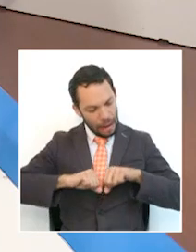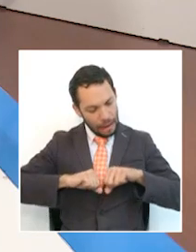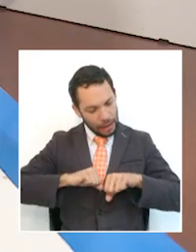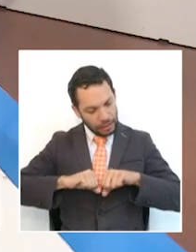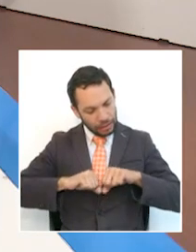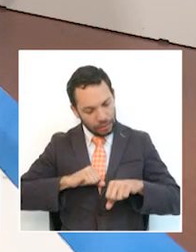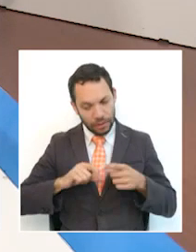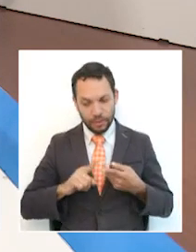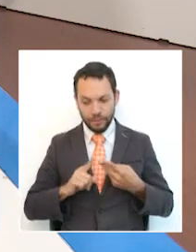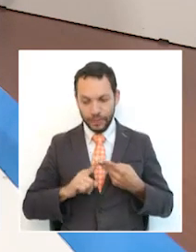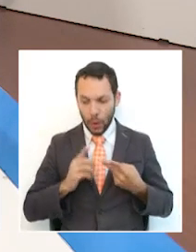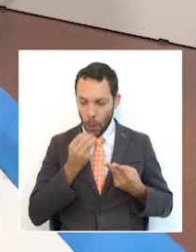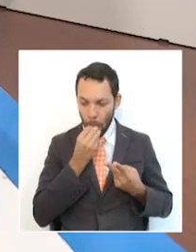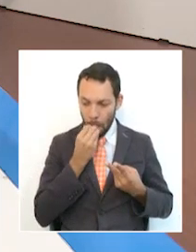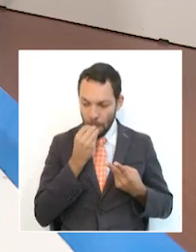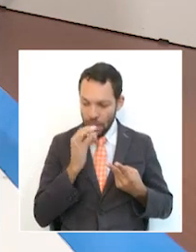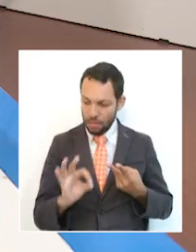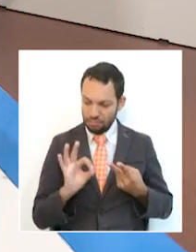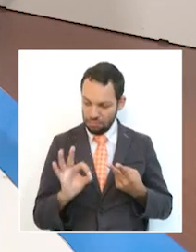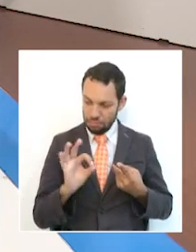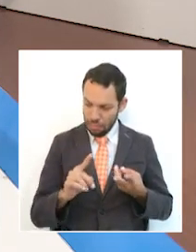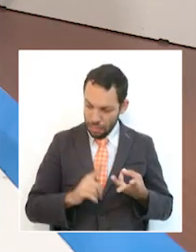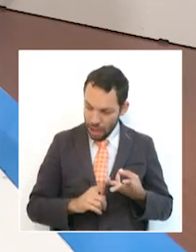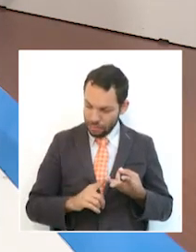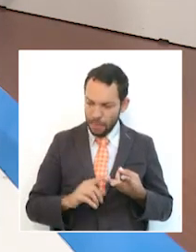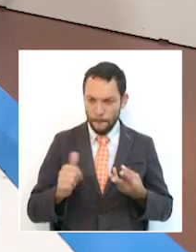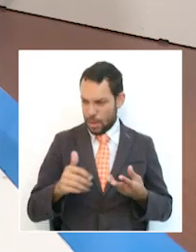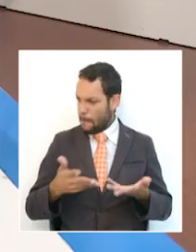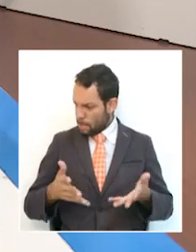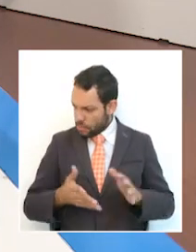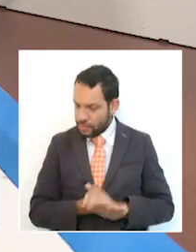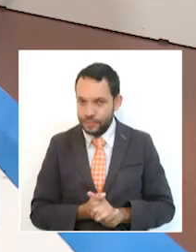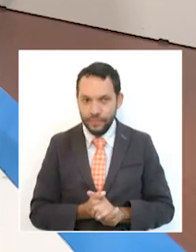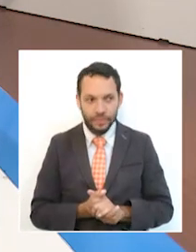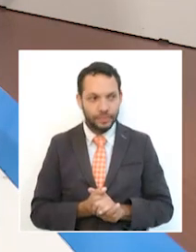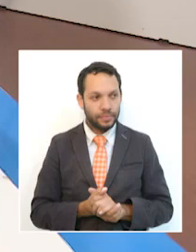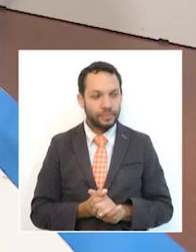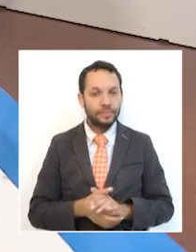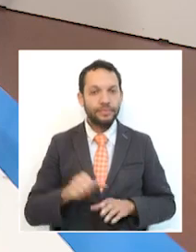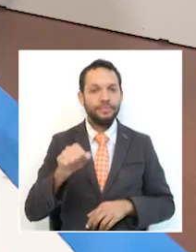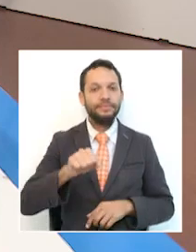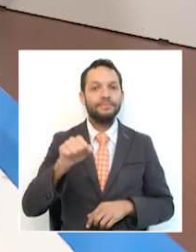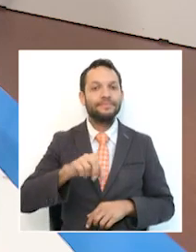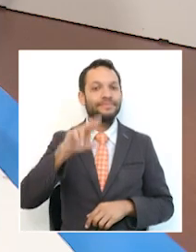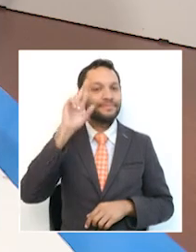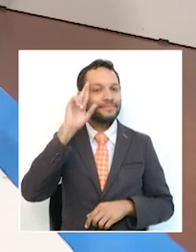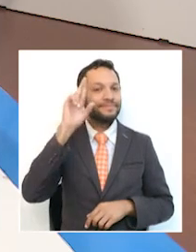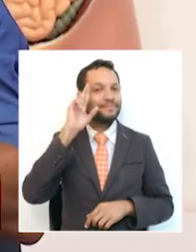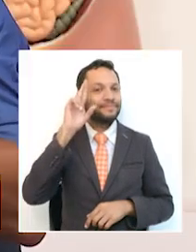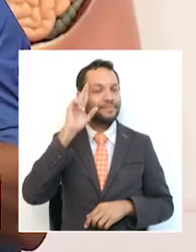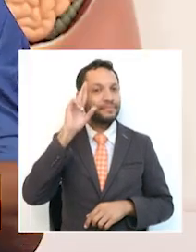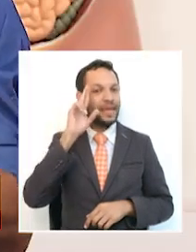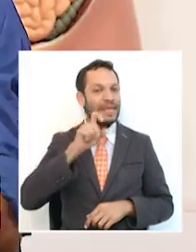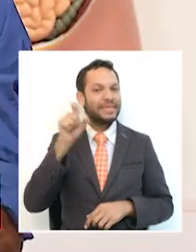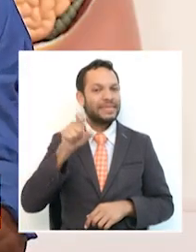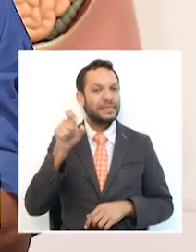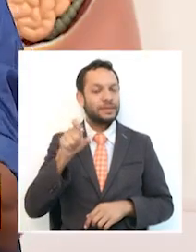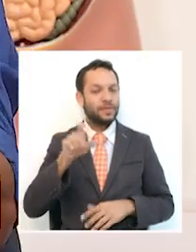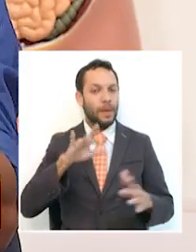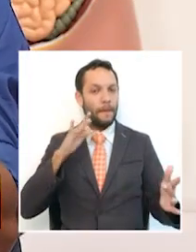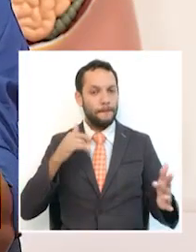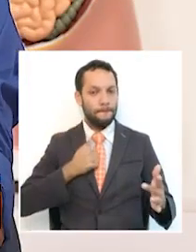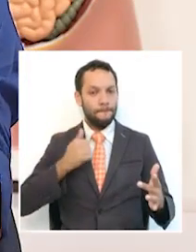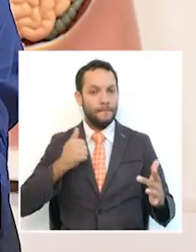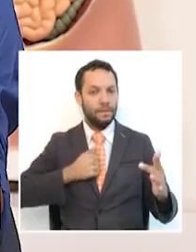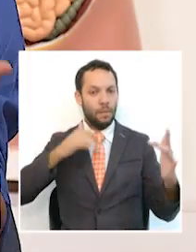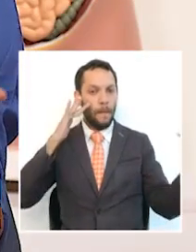adecuadamente es así como le dije una vez del doctor rojas elemental misterio vaso que es conectarse uno